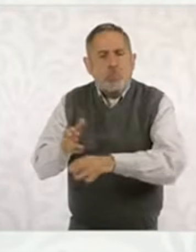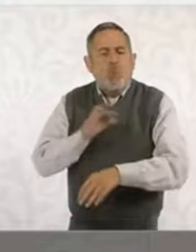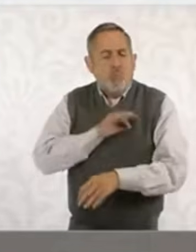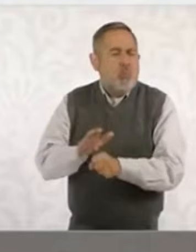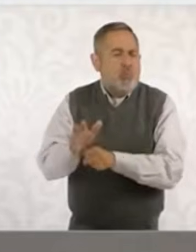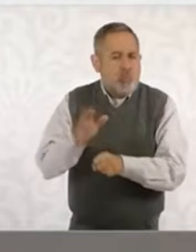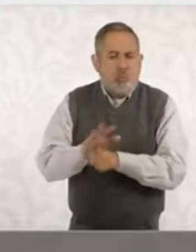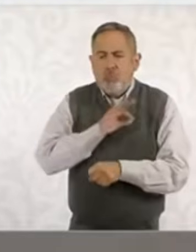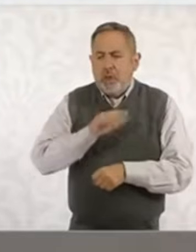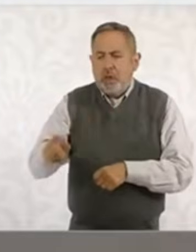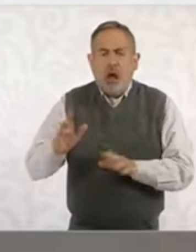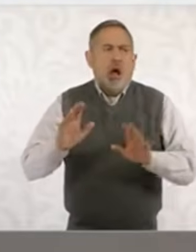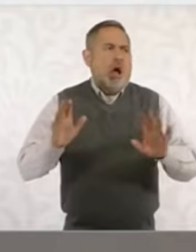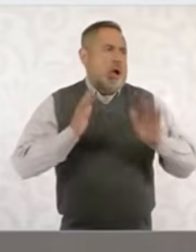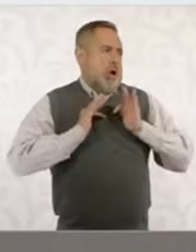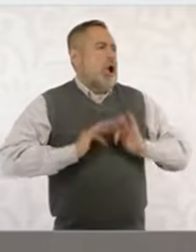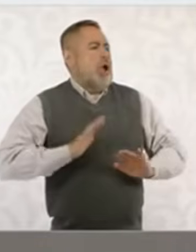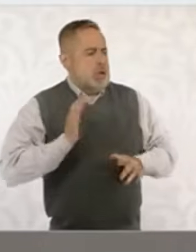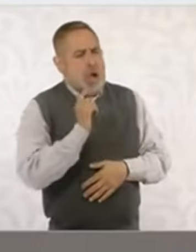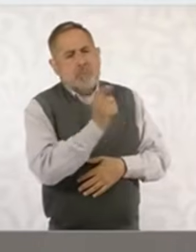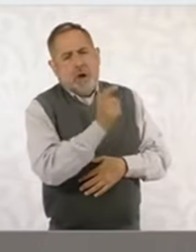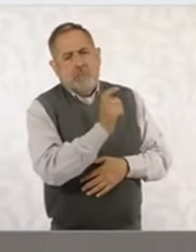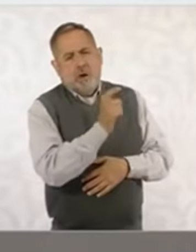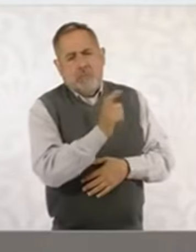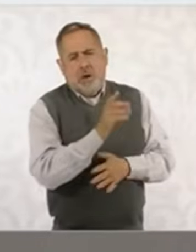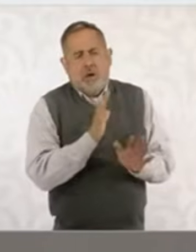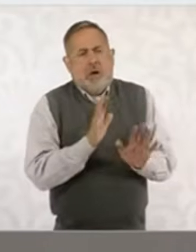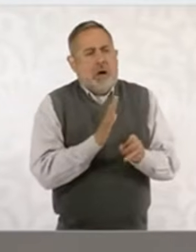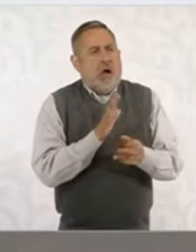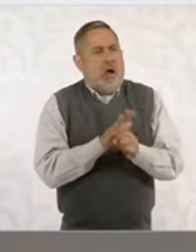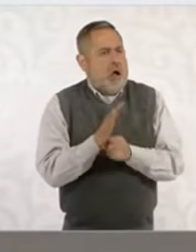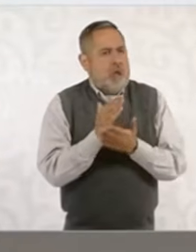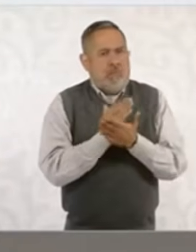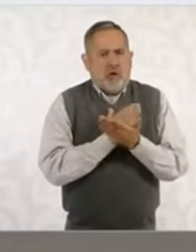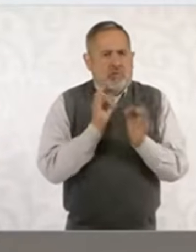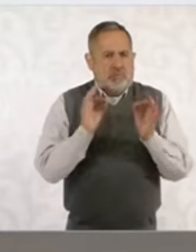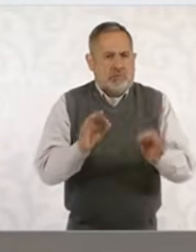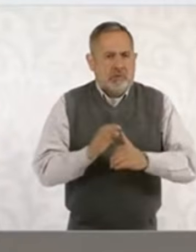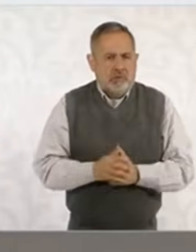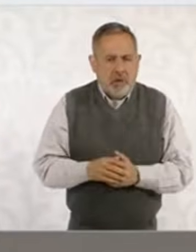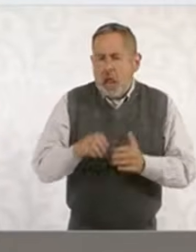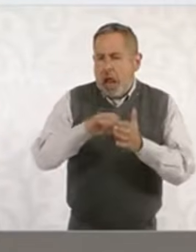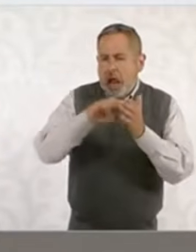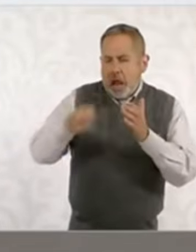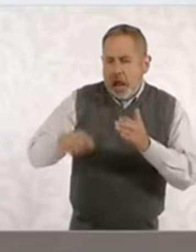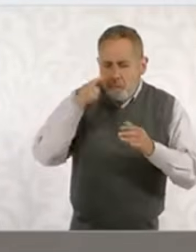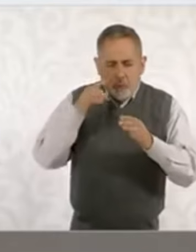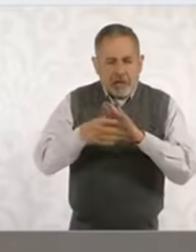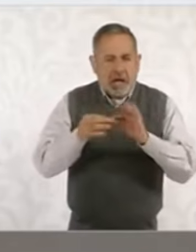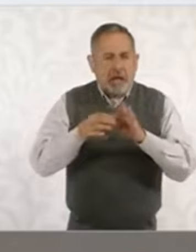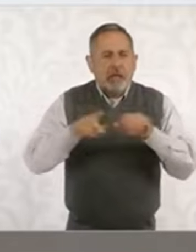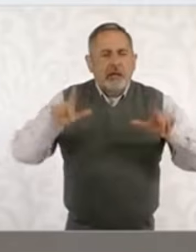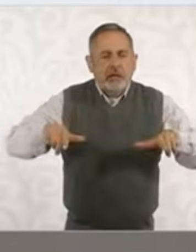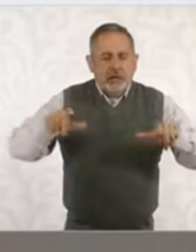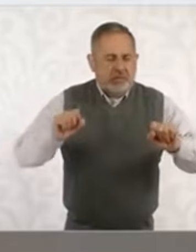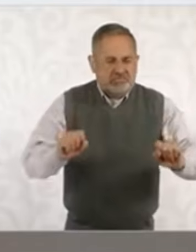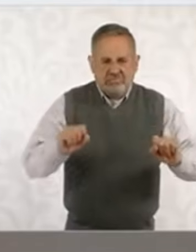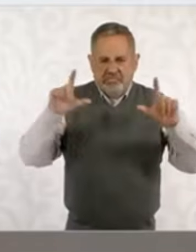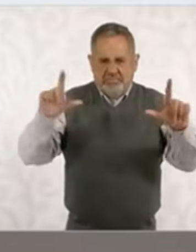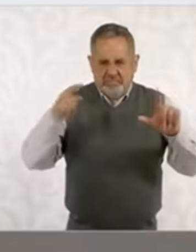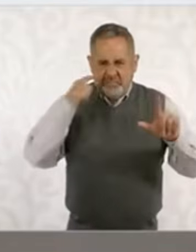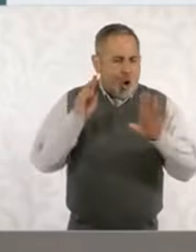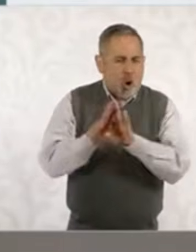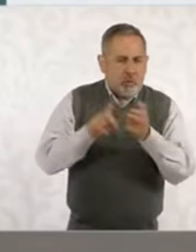tranquilamente ya sus créditos. Veamos algunos ejemplos de cómo aparece en el micrositio estos